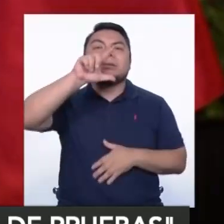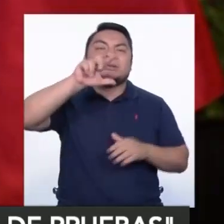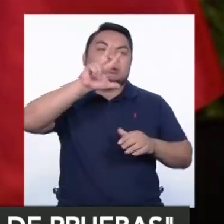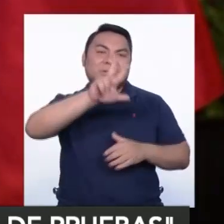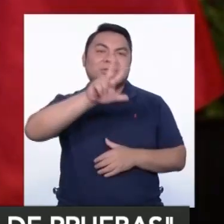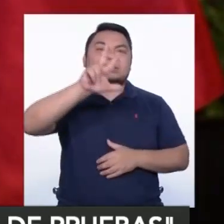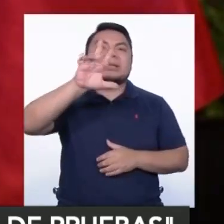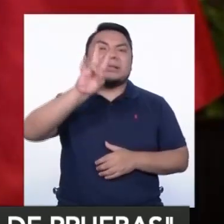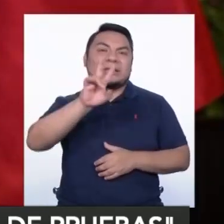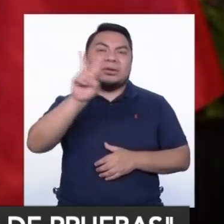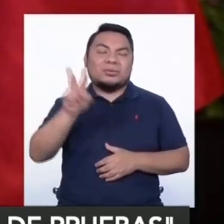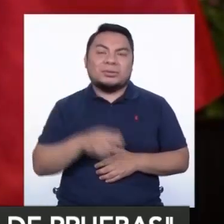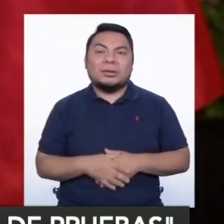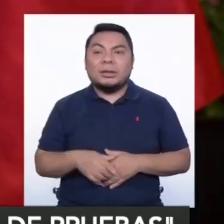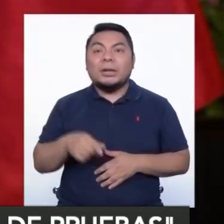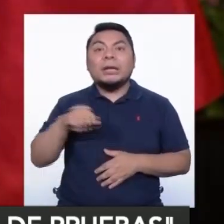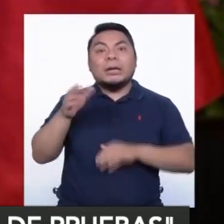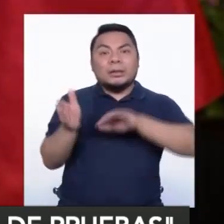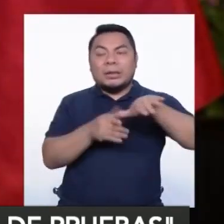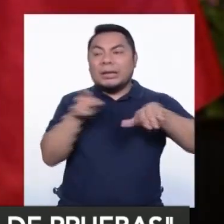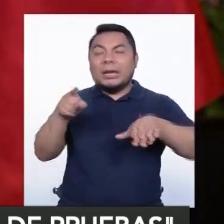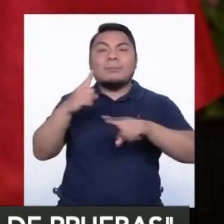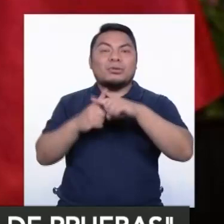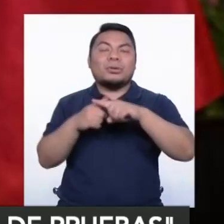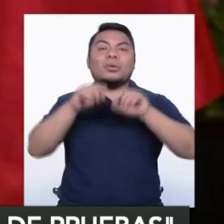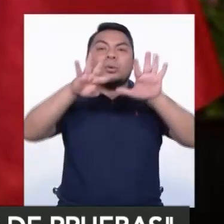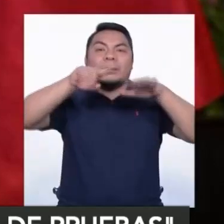77.382, y como positivas